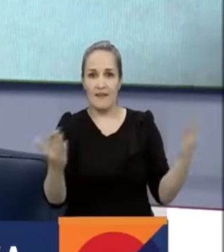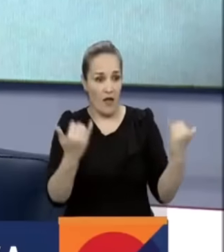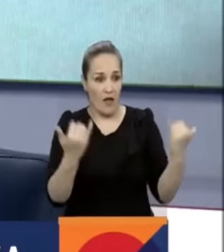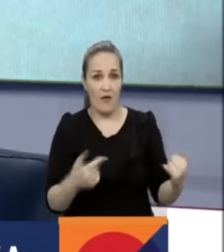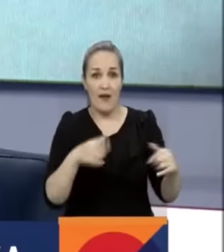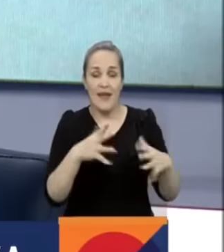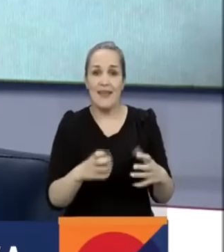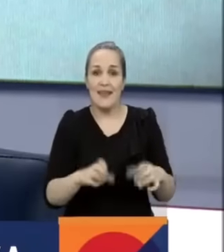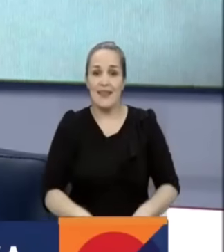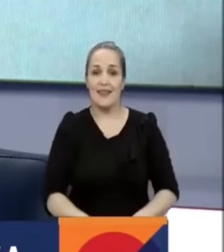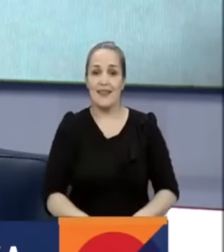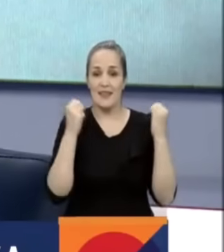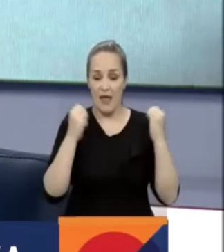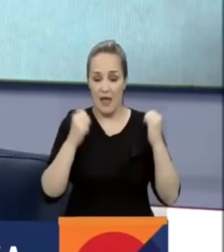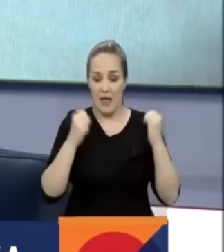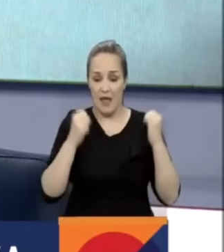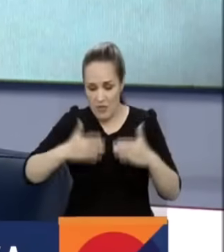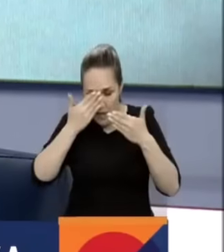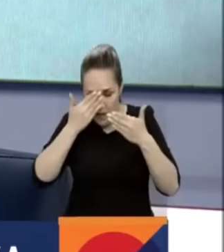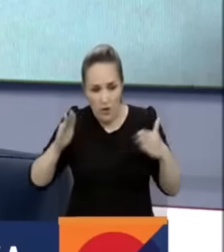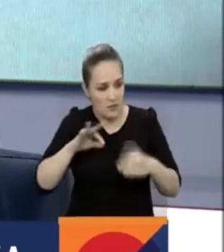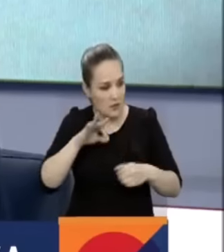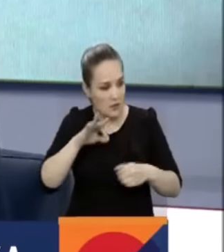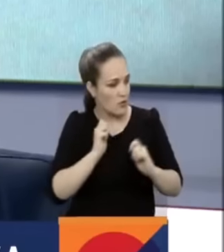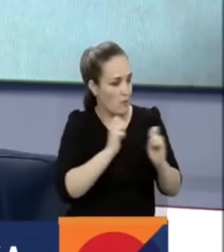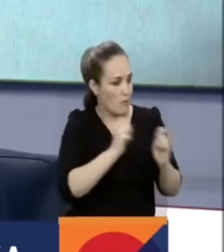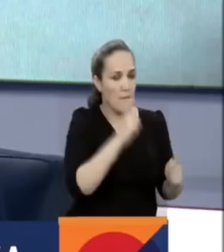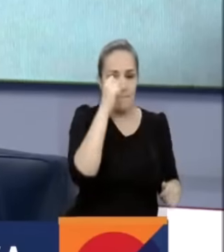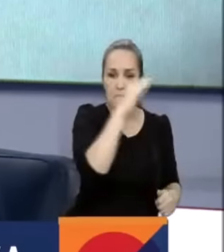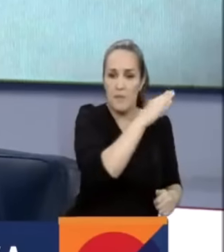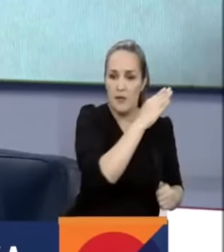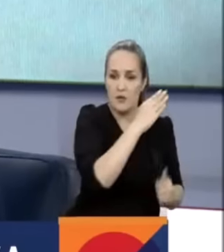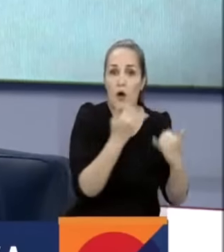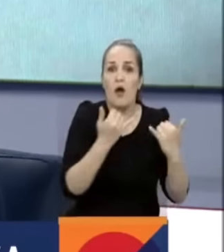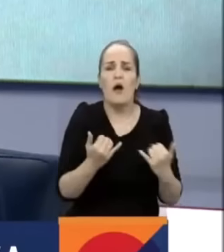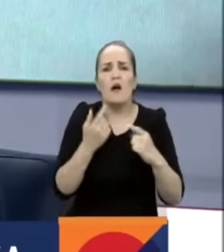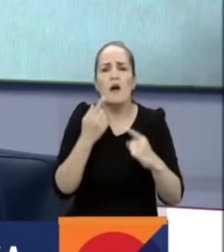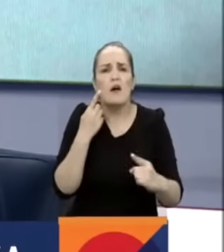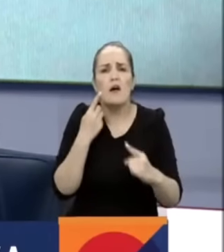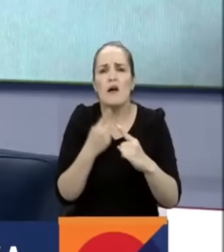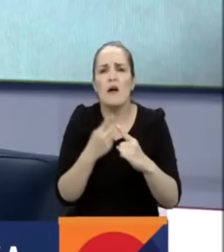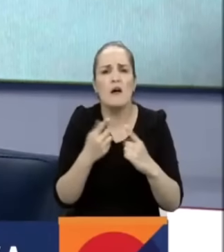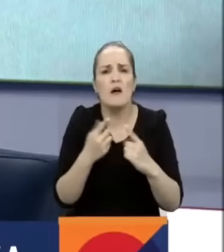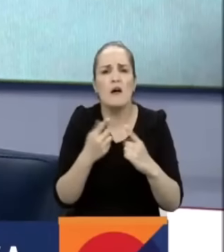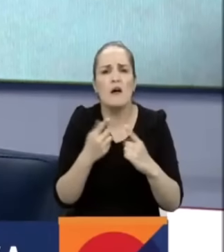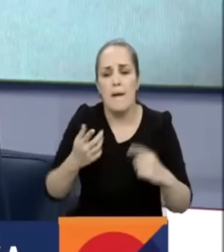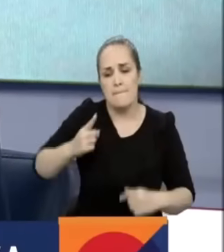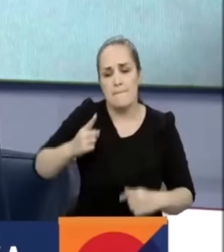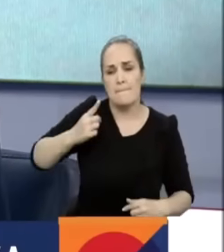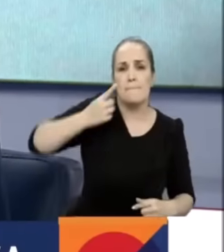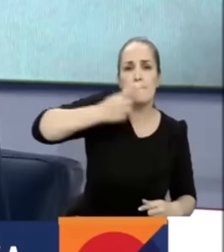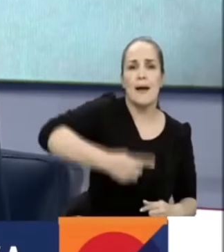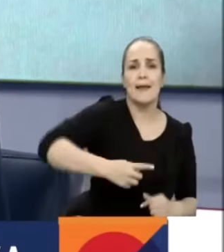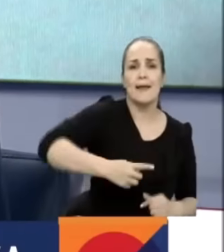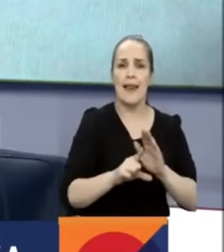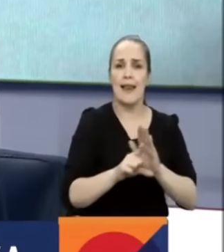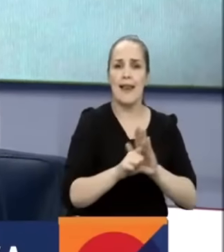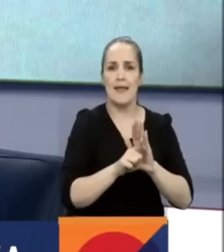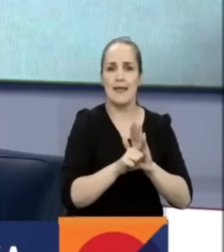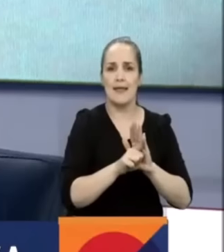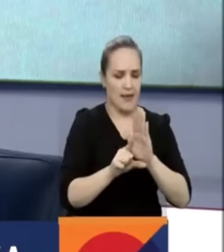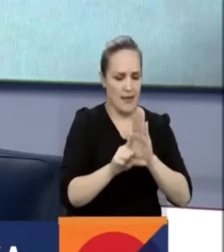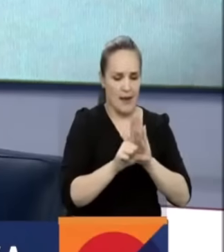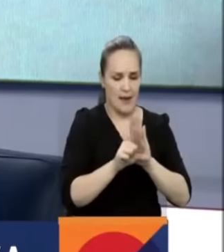de acabar con el mandato democrático del presidente Gustavo Petro, que está sostenido en un mandato absolutamente legítimo como el hecho